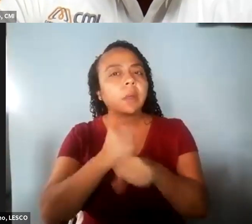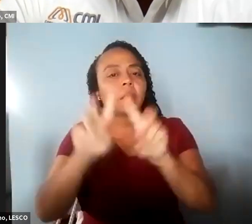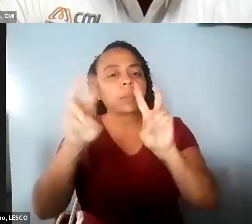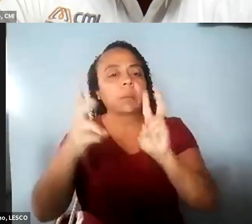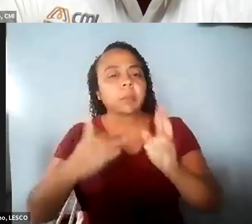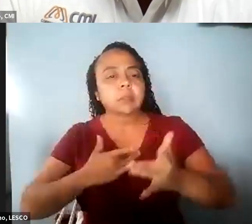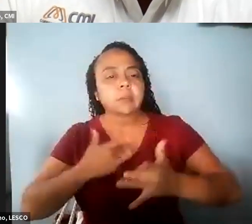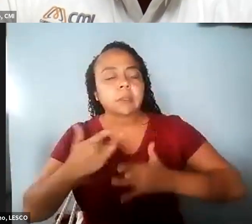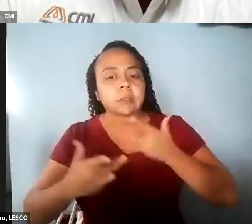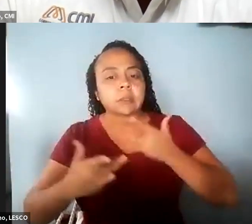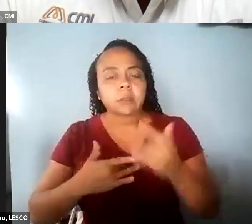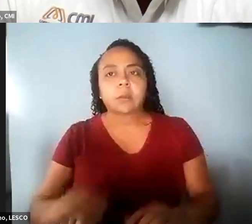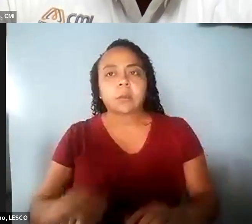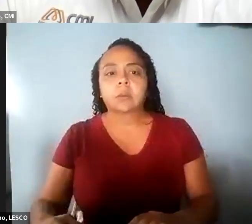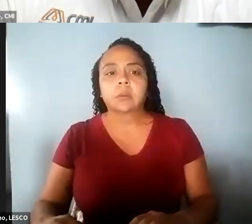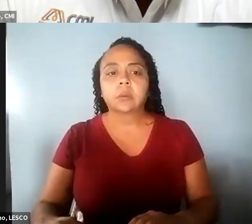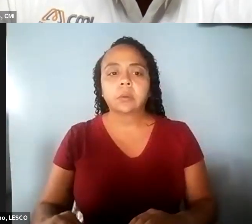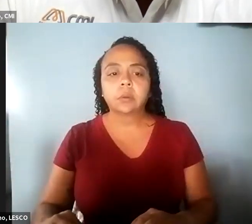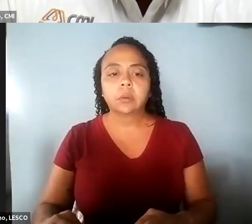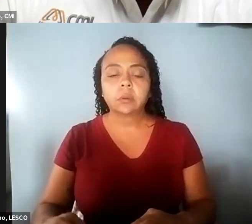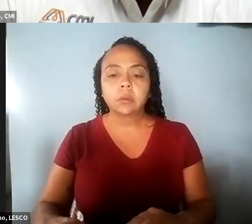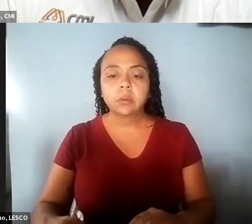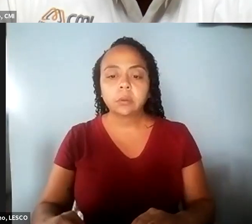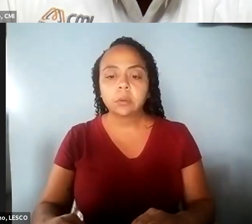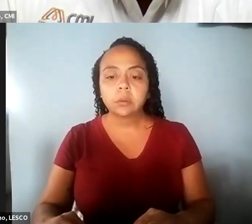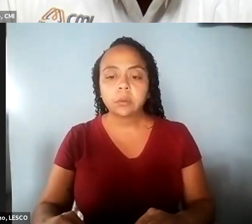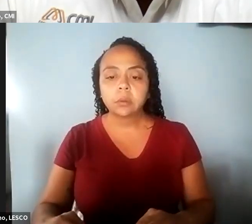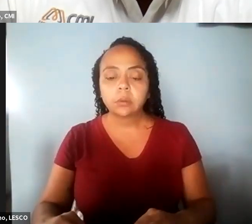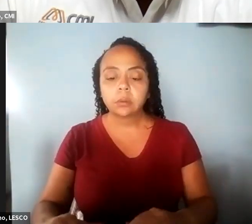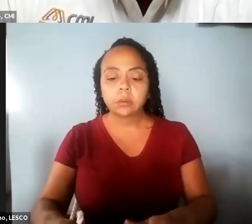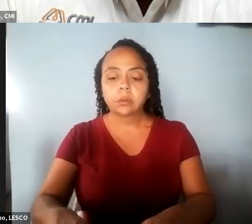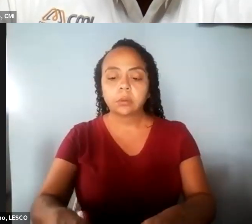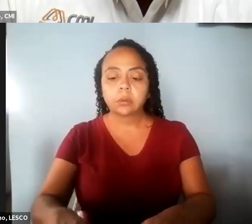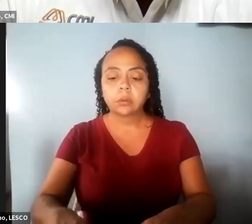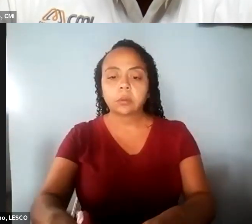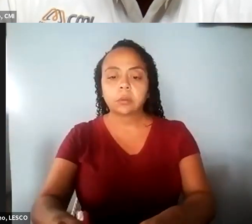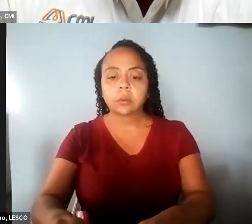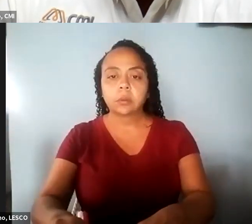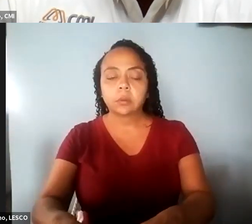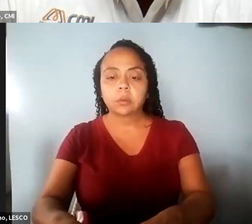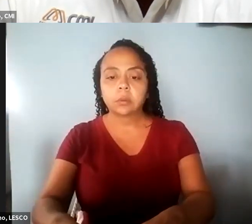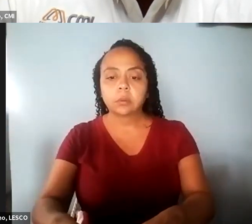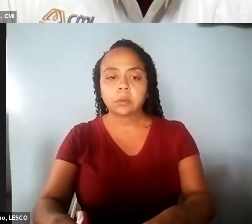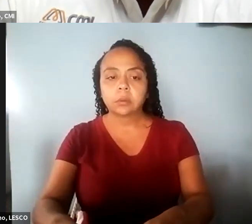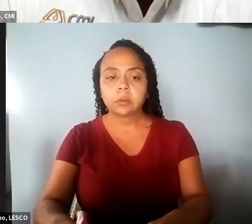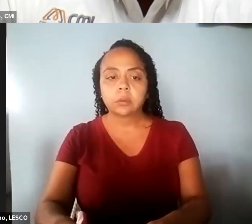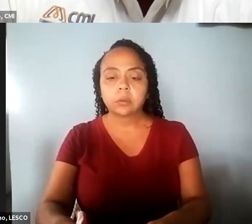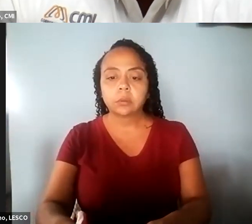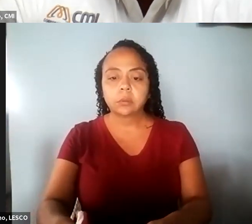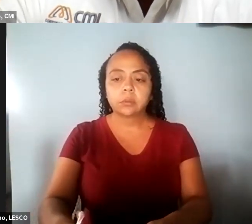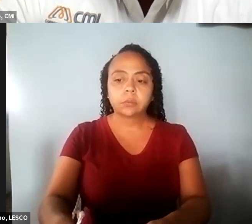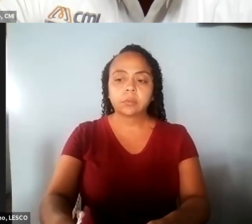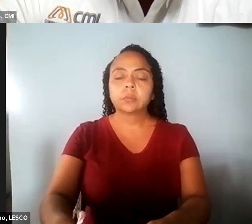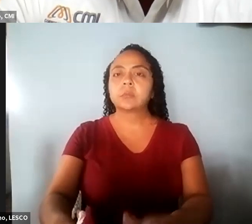abogacía en el contexto de la pandemia han salido a apoyar a sus miembros han